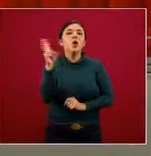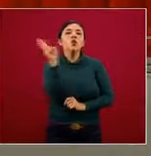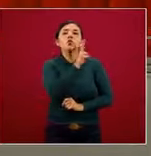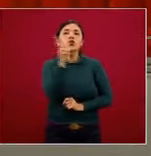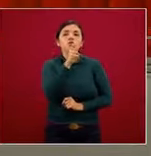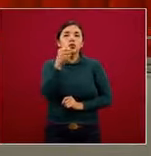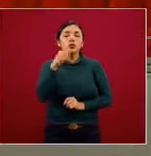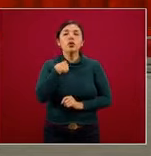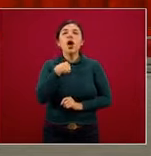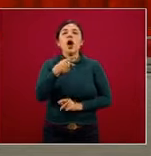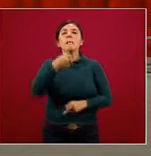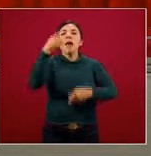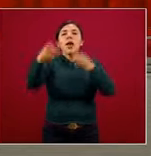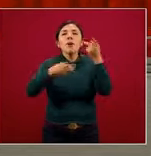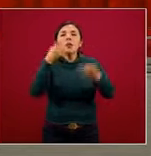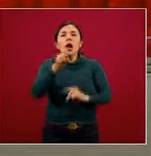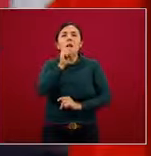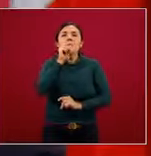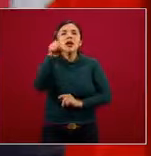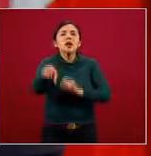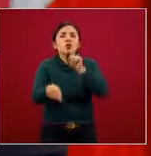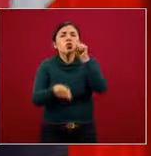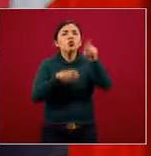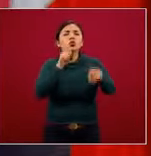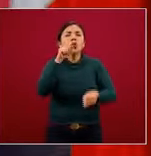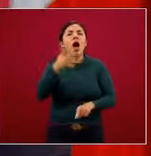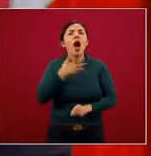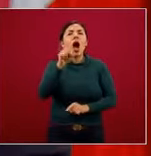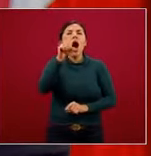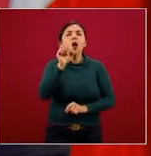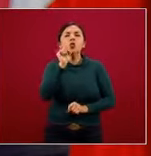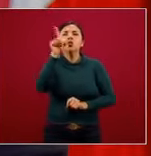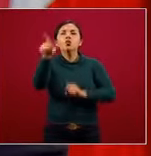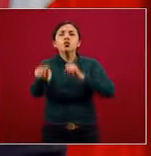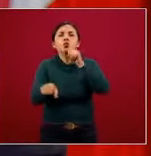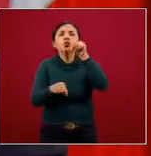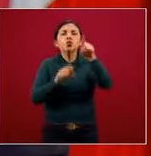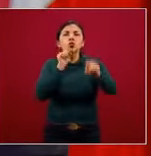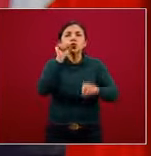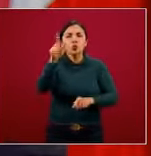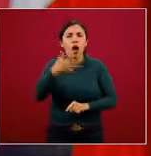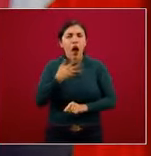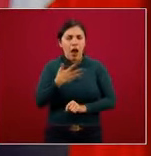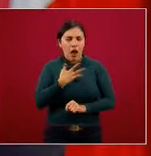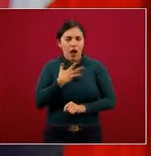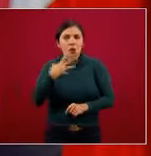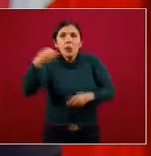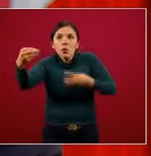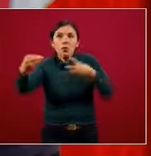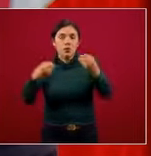respiratoria. Expulsamos partículas líquidas y hay tres